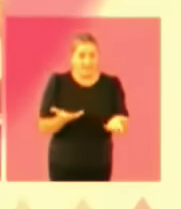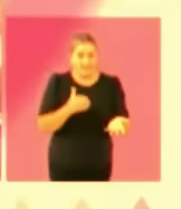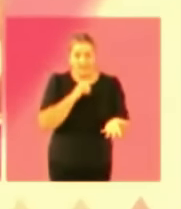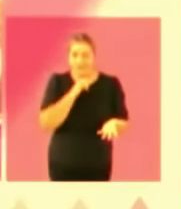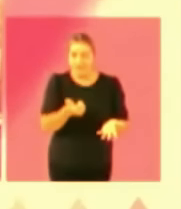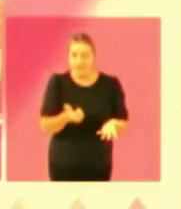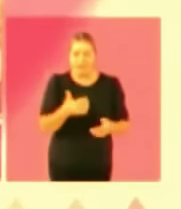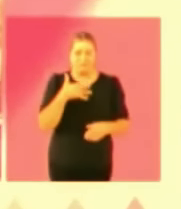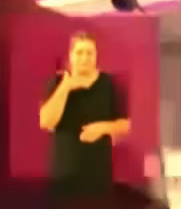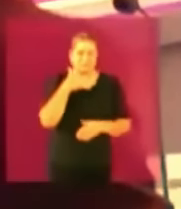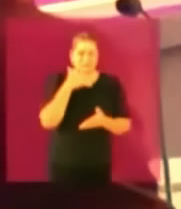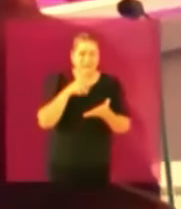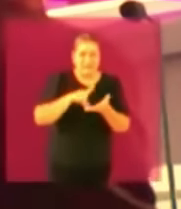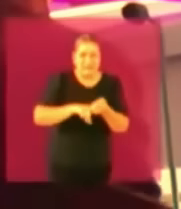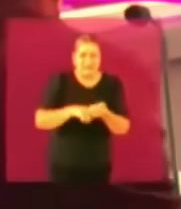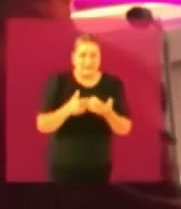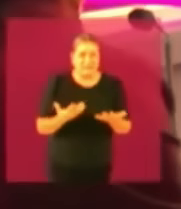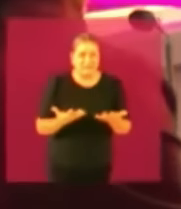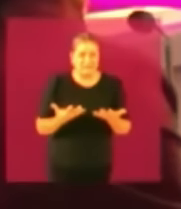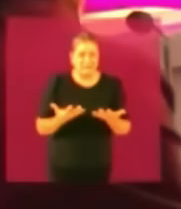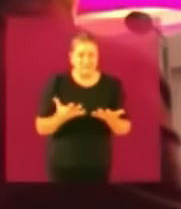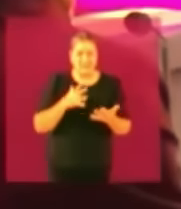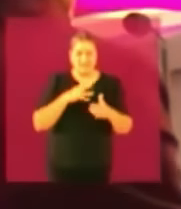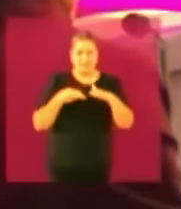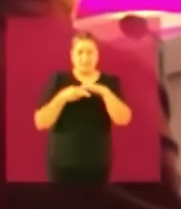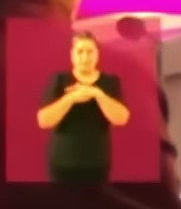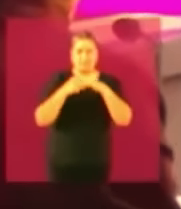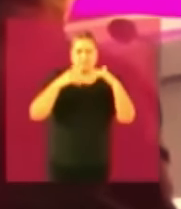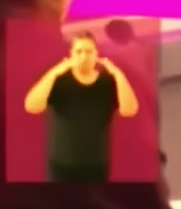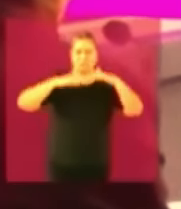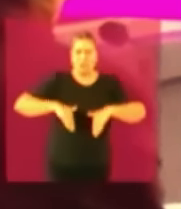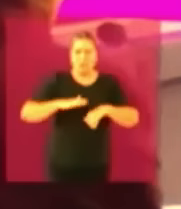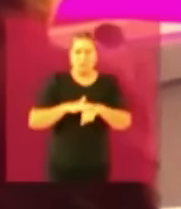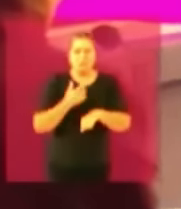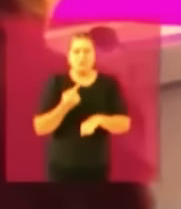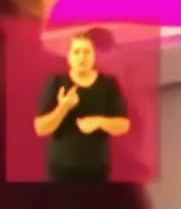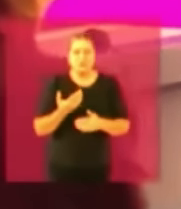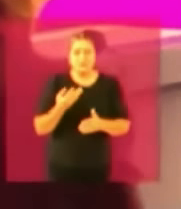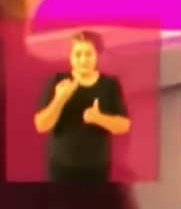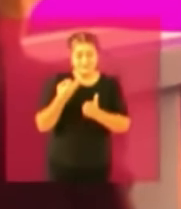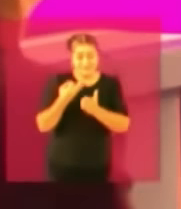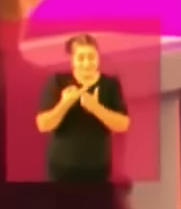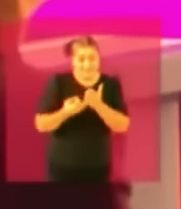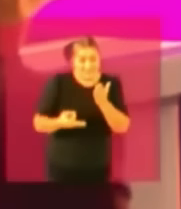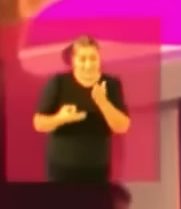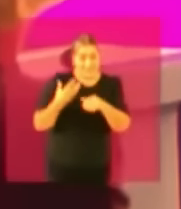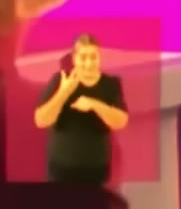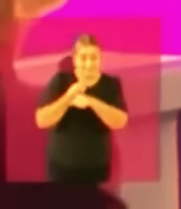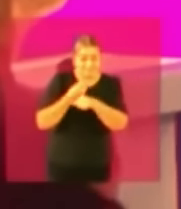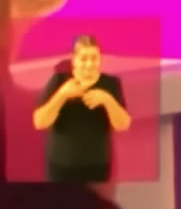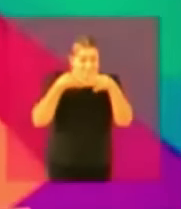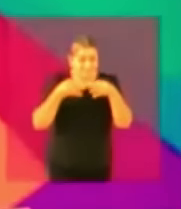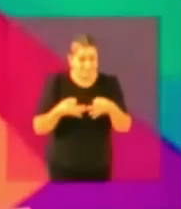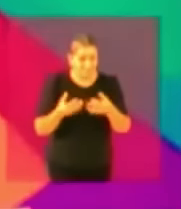sorpresa a Claudia Sheinbaum, luego veía con sorpresa a Xochitl Gálvez, luego se hacía hacia atrás, o sea, conocimos bueno, lo mismo a Maynes. Hacía Xochitl Gálvez